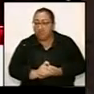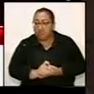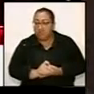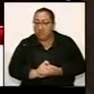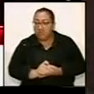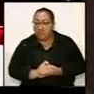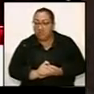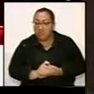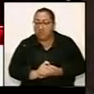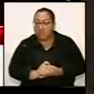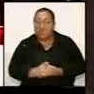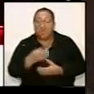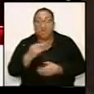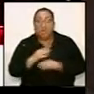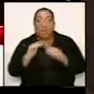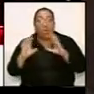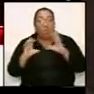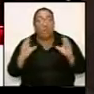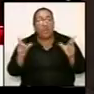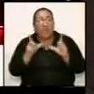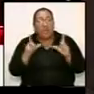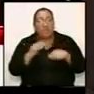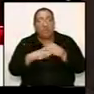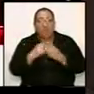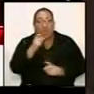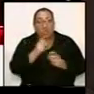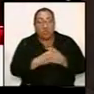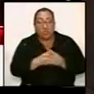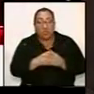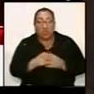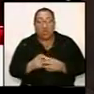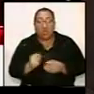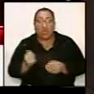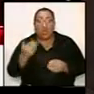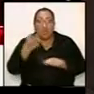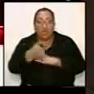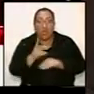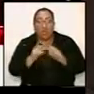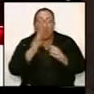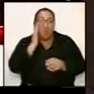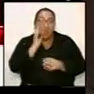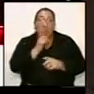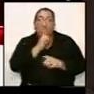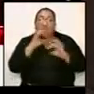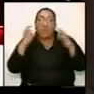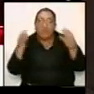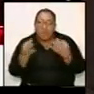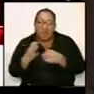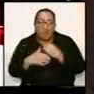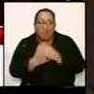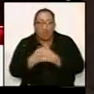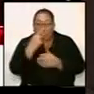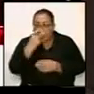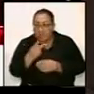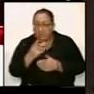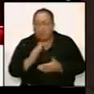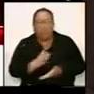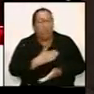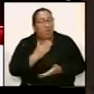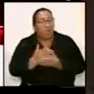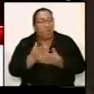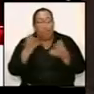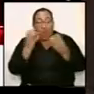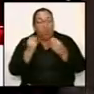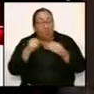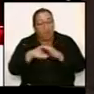a los medios de comunicación, gracias a las personas que habitan, a esos padres de familia, nos damos cuenta de la cruda realidad